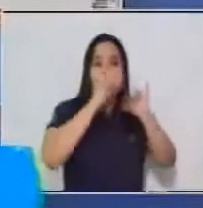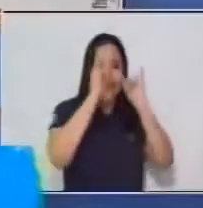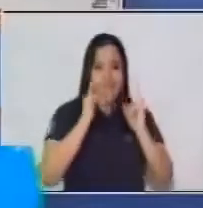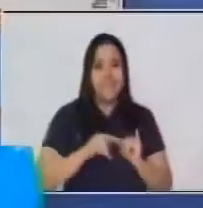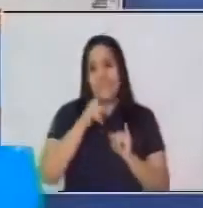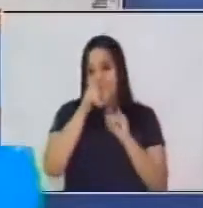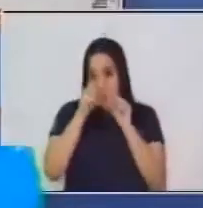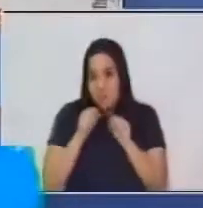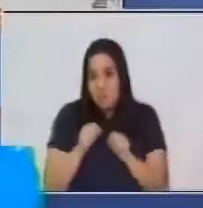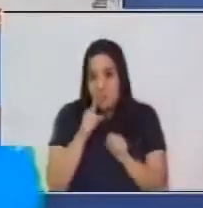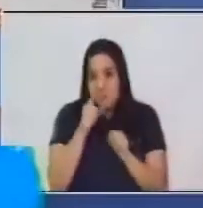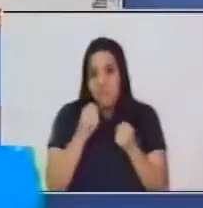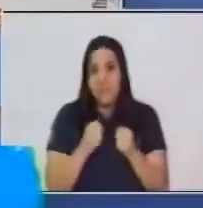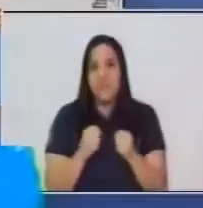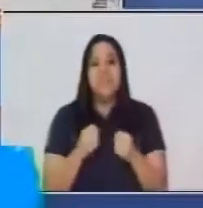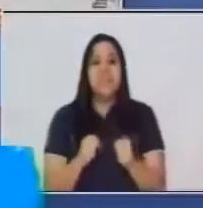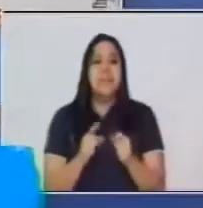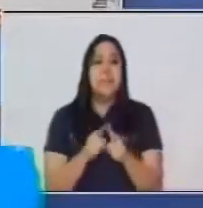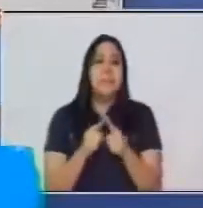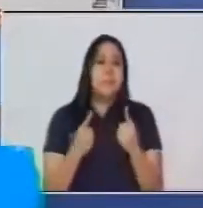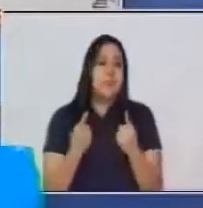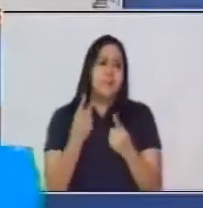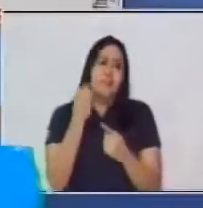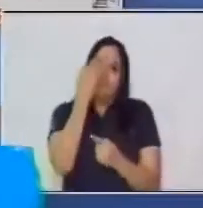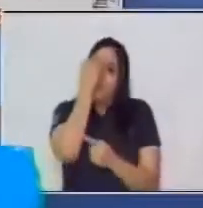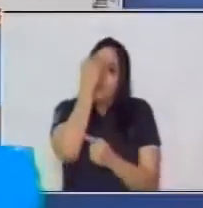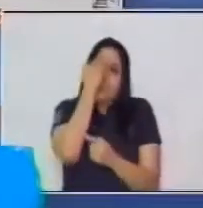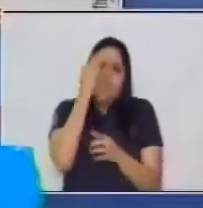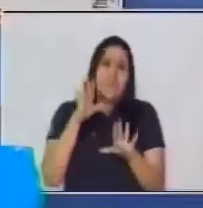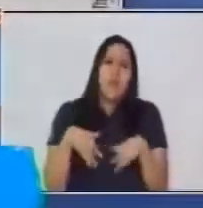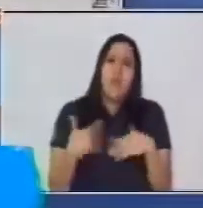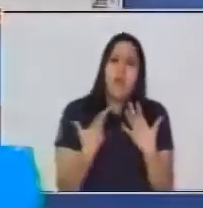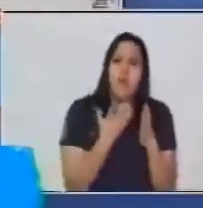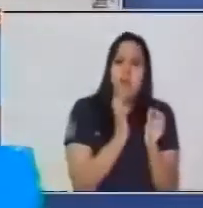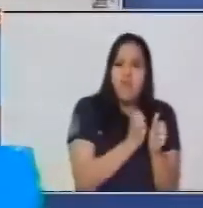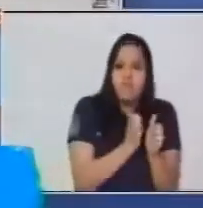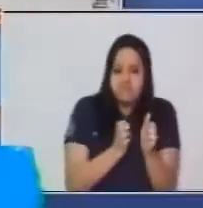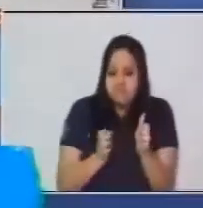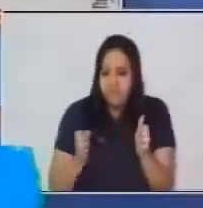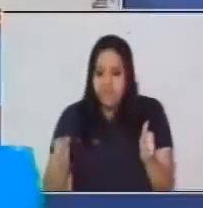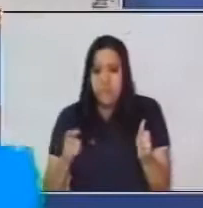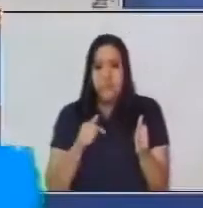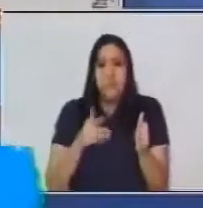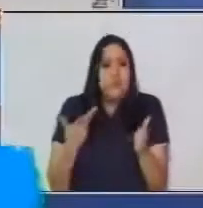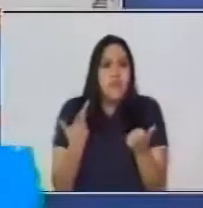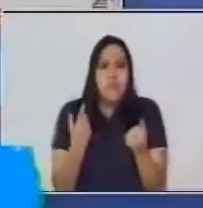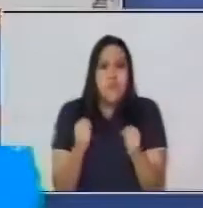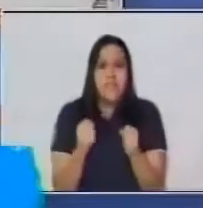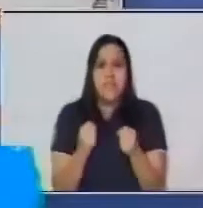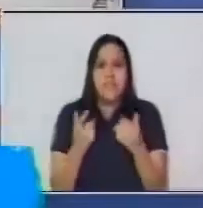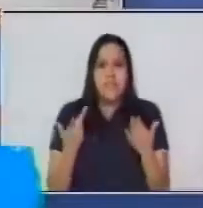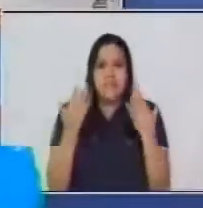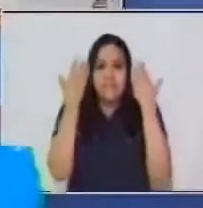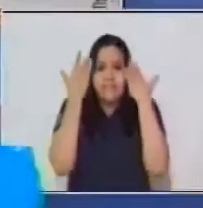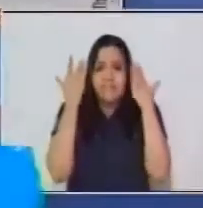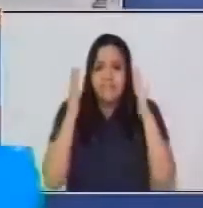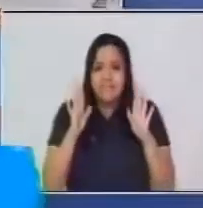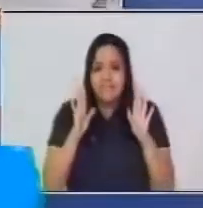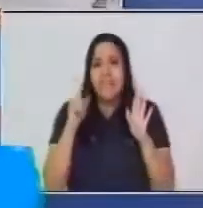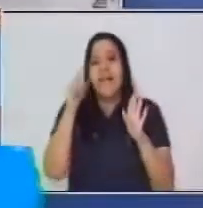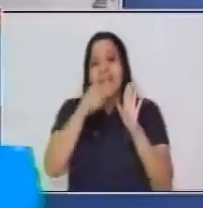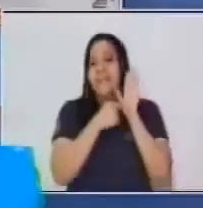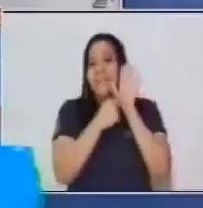hecho, pero tal vez no sabías cómo se estructura, o es decir, qué partes componen la tira cómica y cómo hacerla para